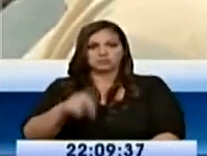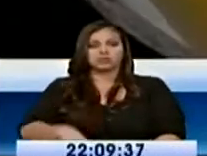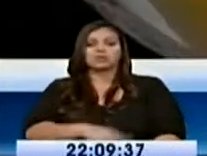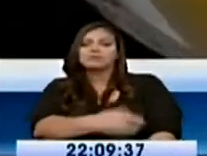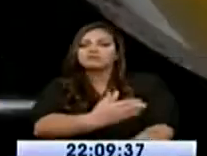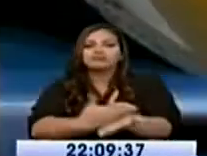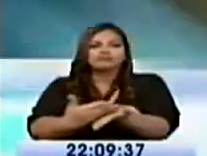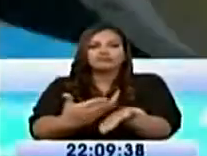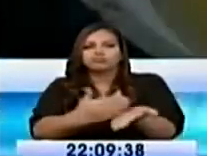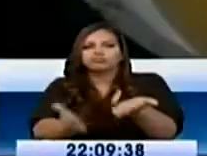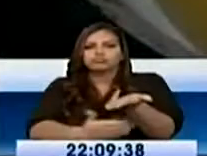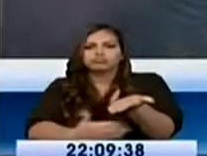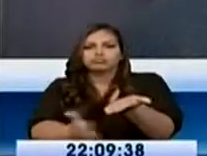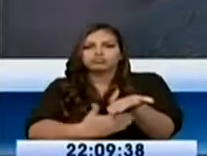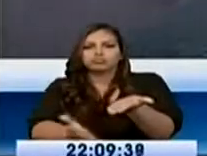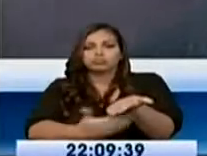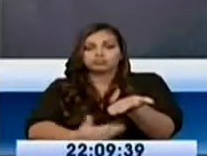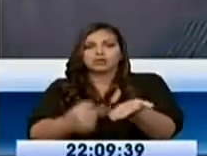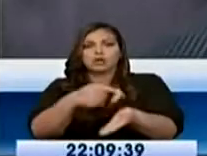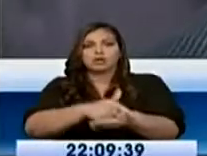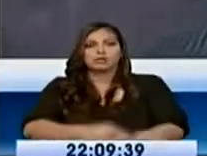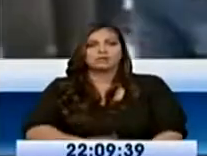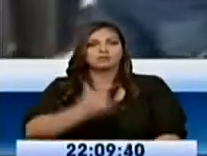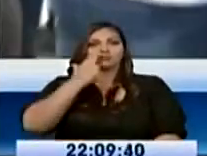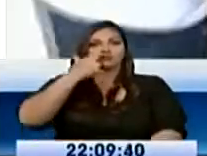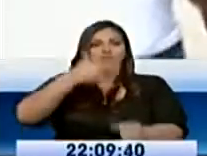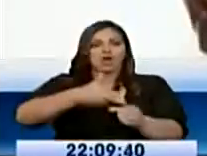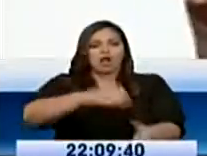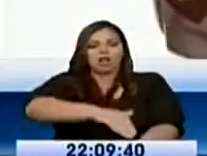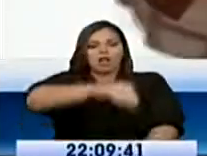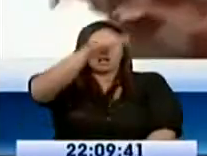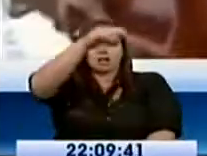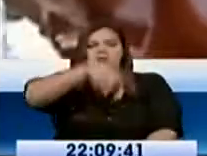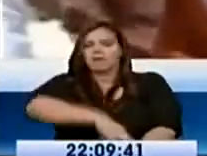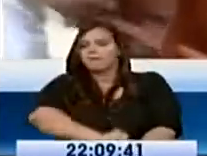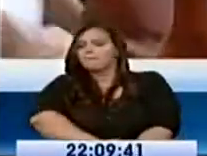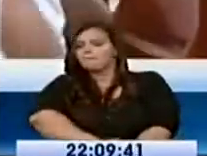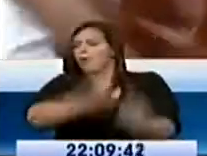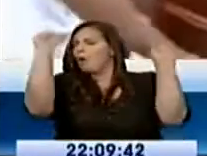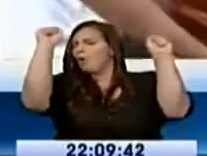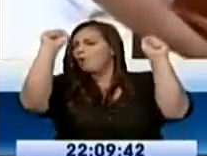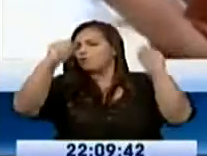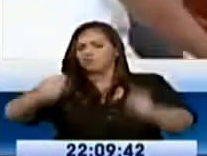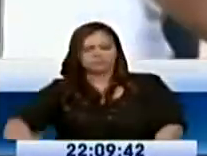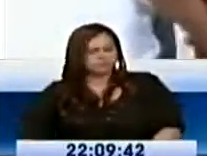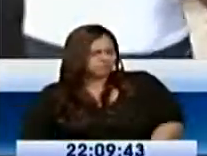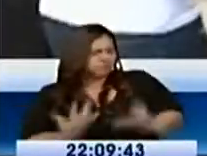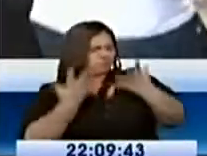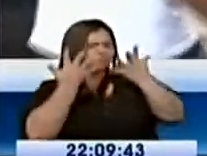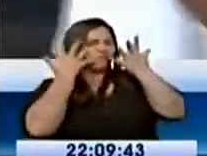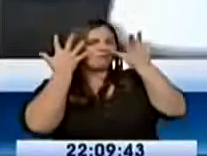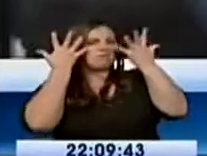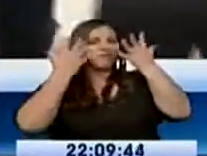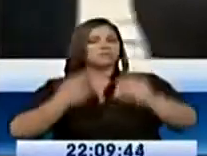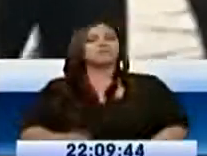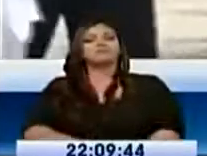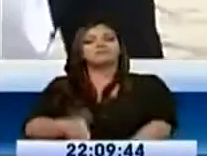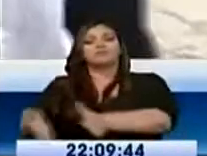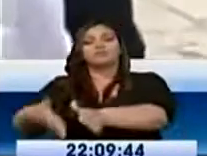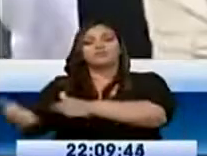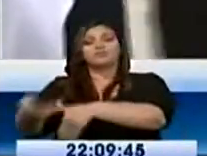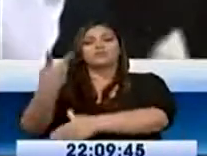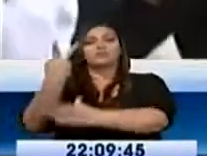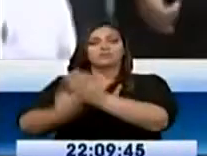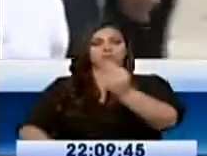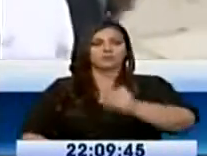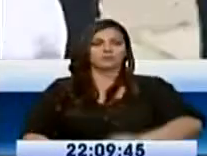Vieja de la parroquia Colón de Puerto Viejo, en la provincia de Manabí. Mi papi iba a inaugurar recién el localcito y